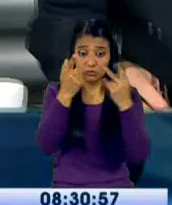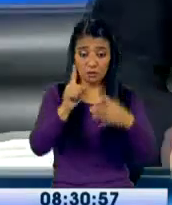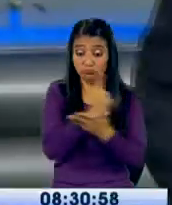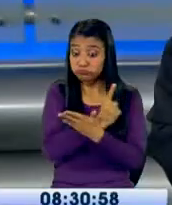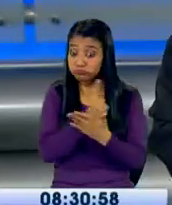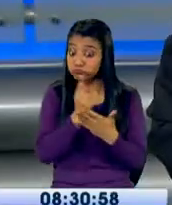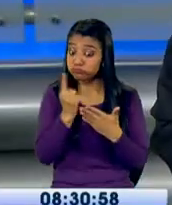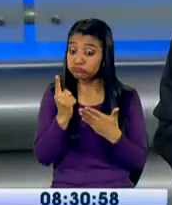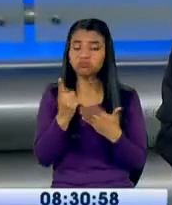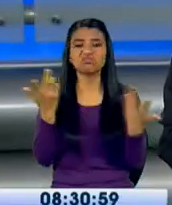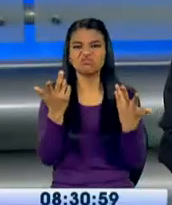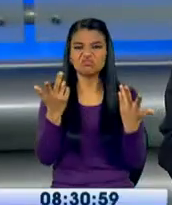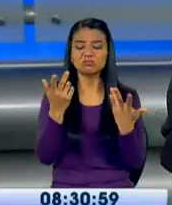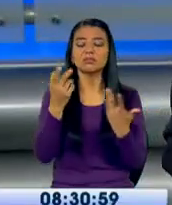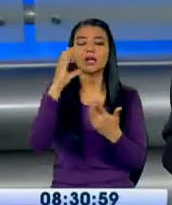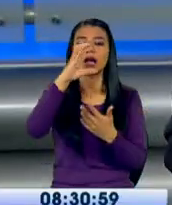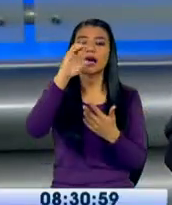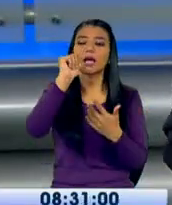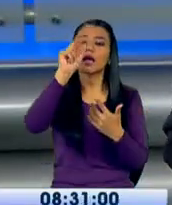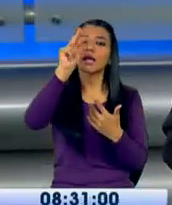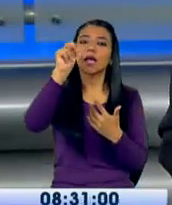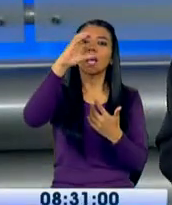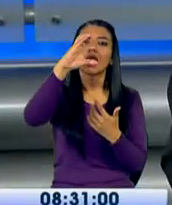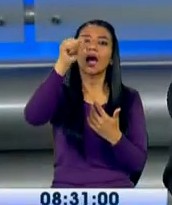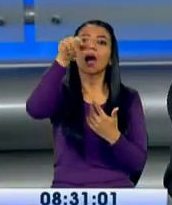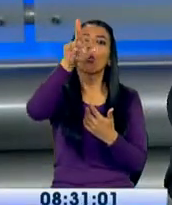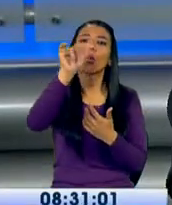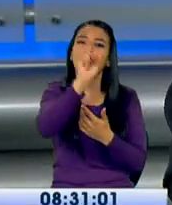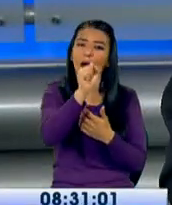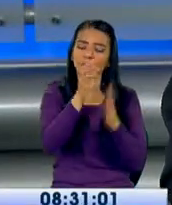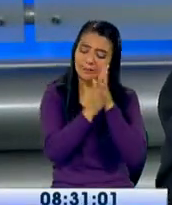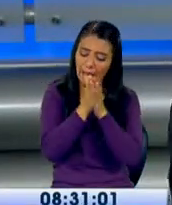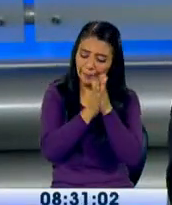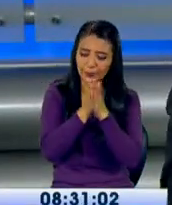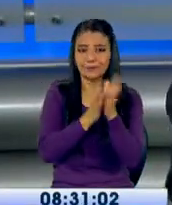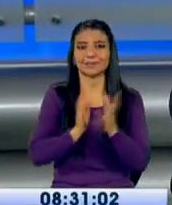semana será esto en el sector de Cangagua. Así que hay que aprovecharlo. Vamos con nuestro...